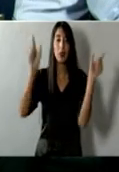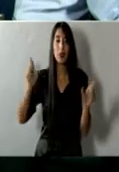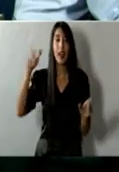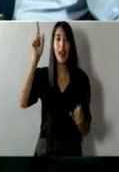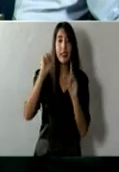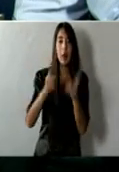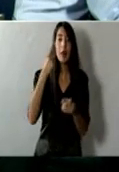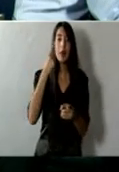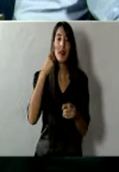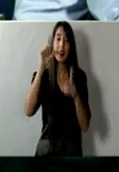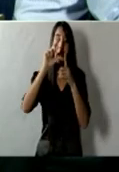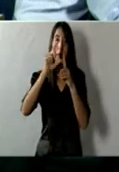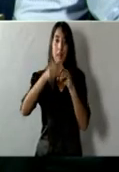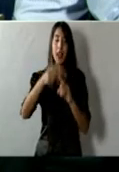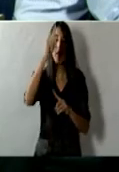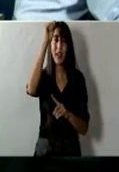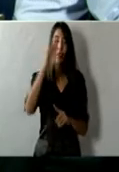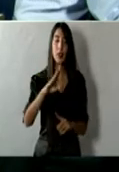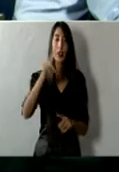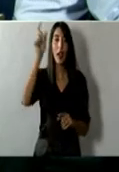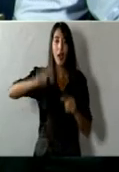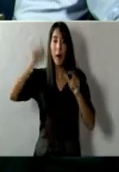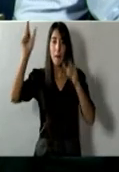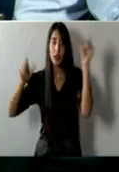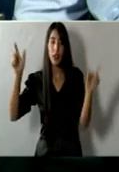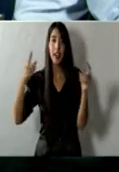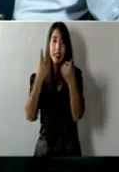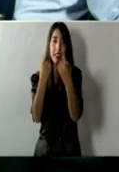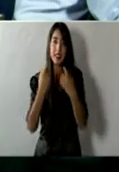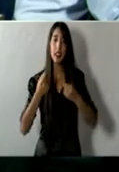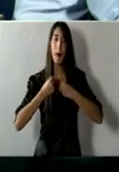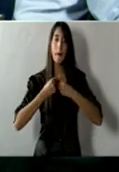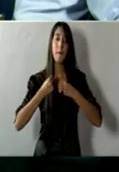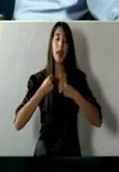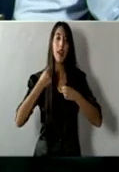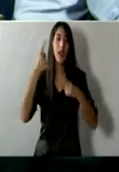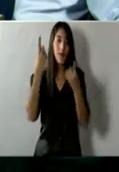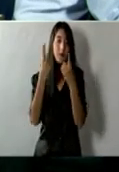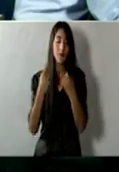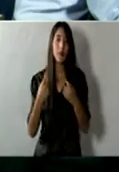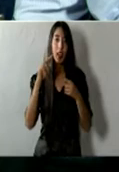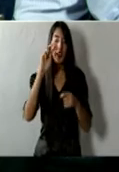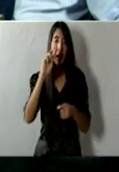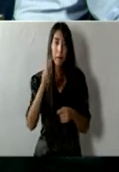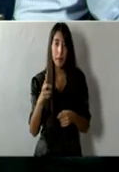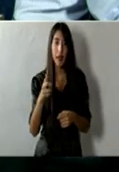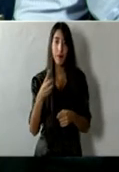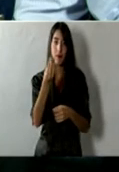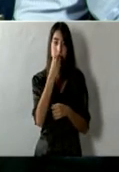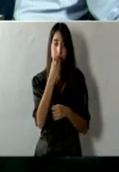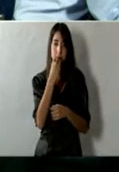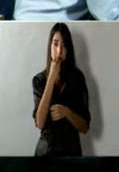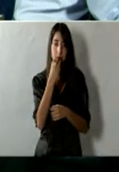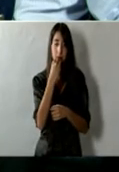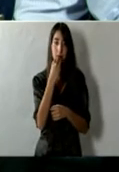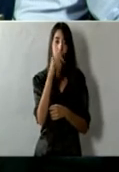salga de la boca de Dios. Si algo necesita esta humanidad es poder comer ese pan de vida. Nos estamos despidiendo y si